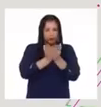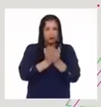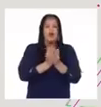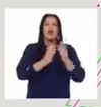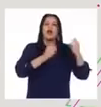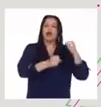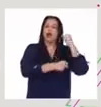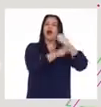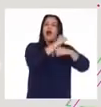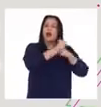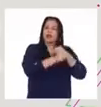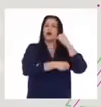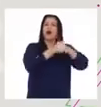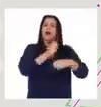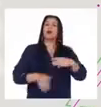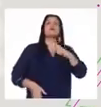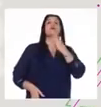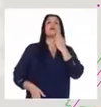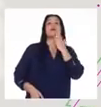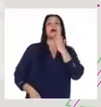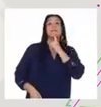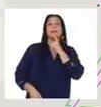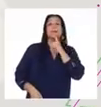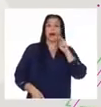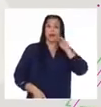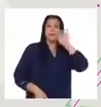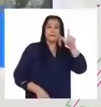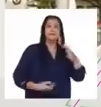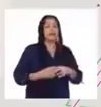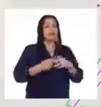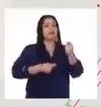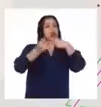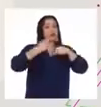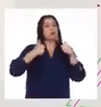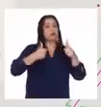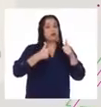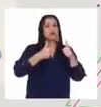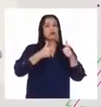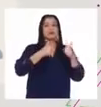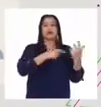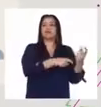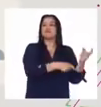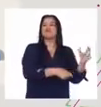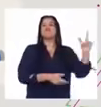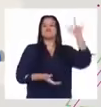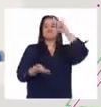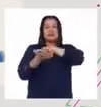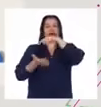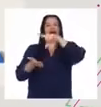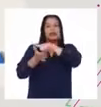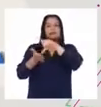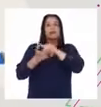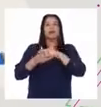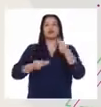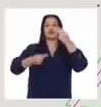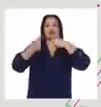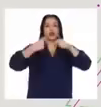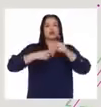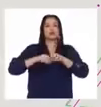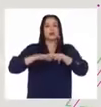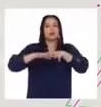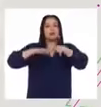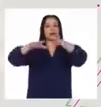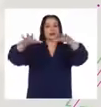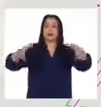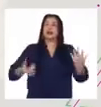a los padres de Miguel les fue muy bien en el negocio y tomaron la decisión de mudarse a Lima para expandir su negocio. Y Miguel ahora